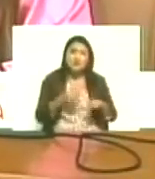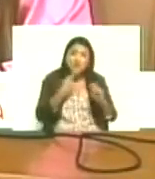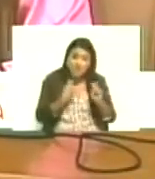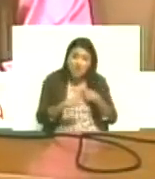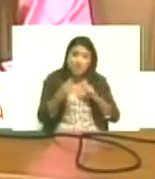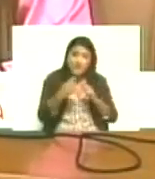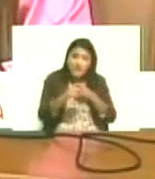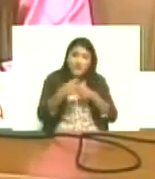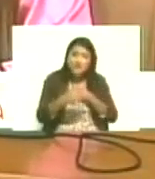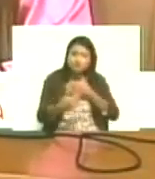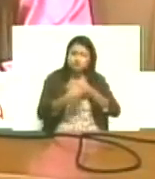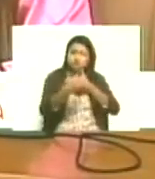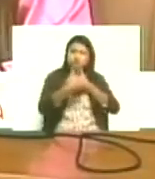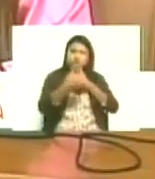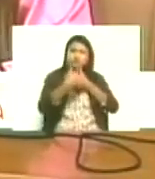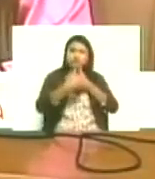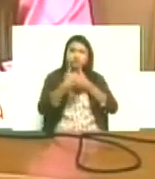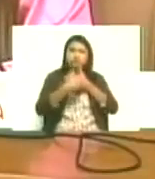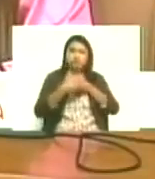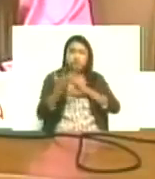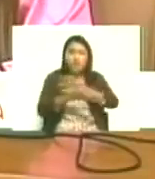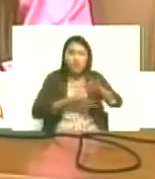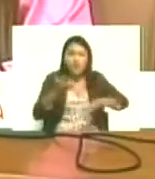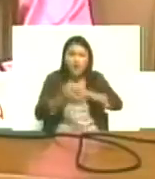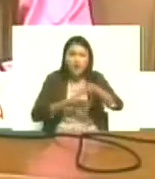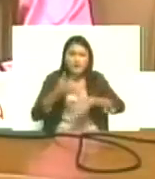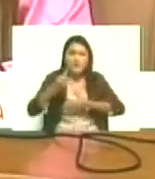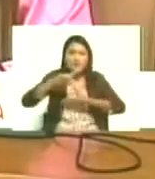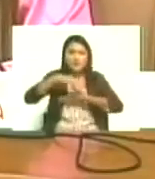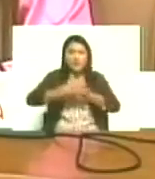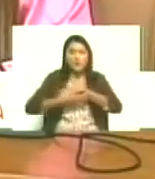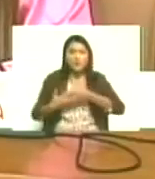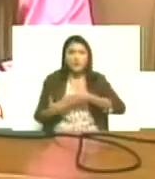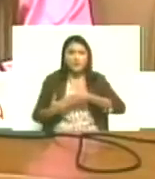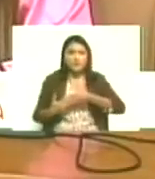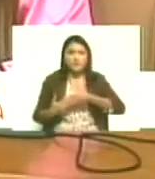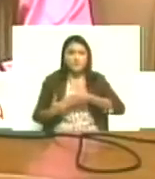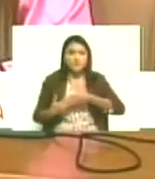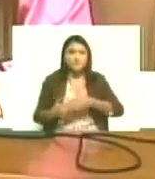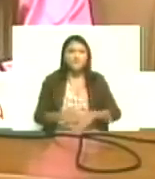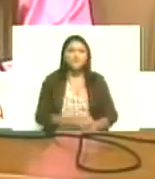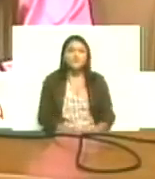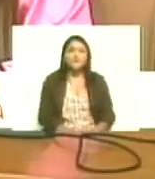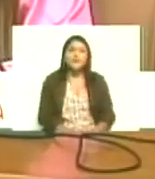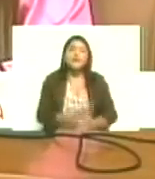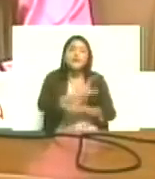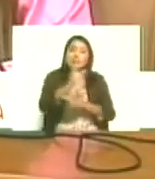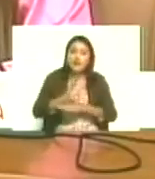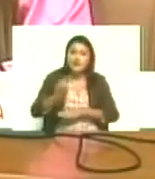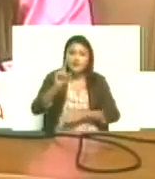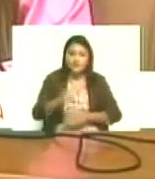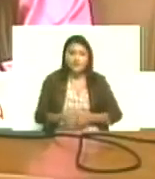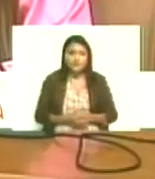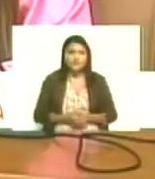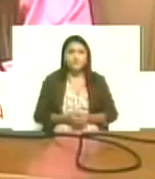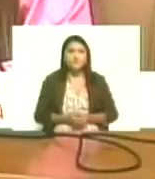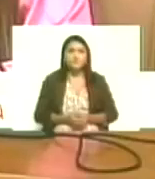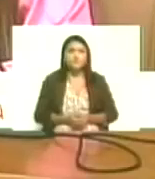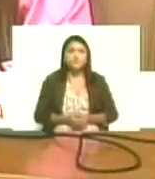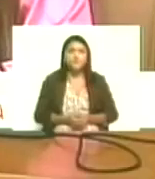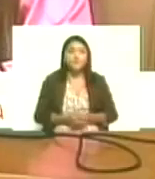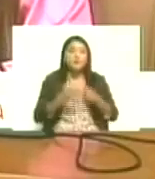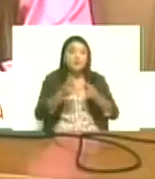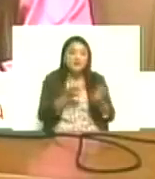pretensiones de promover escaladas y conflictos en la región de América Latina y el Caribe, como vía para la